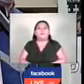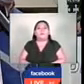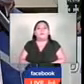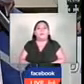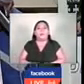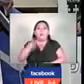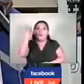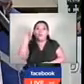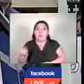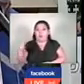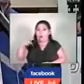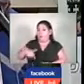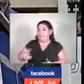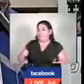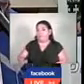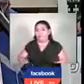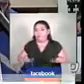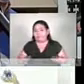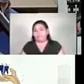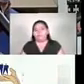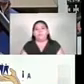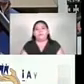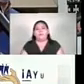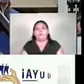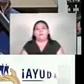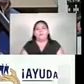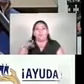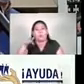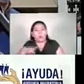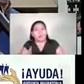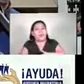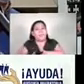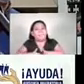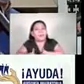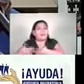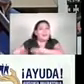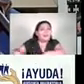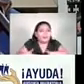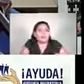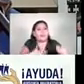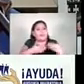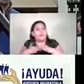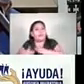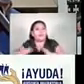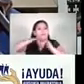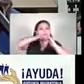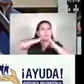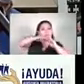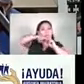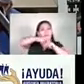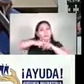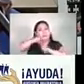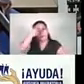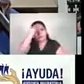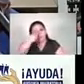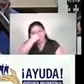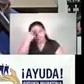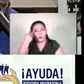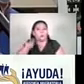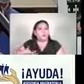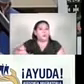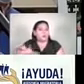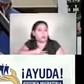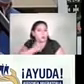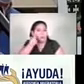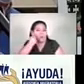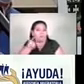día, como ya lo dije, digamos que entra en mayor énfasis el desarrollo de actividades religiosas. Justamente aquí vamos a desarrollar